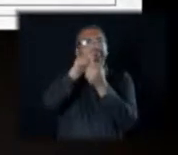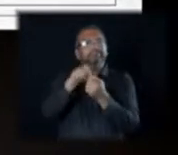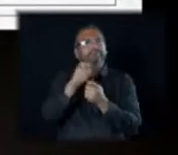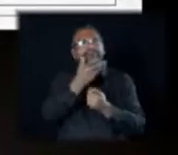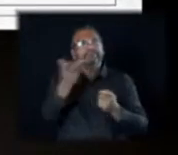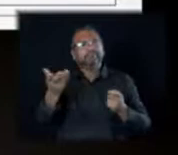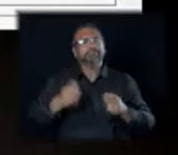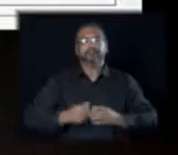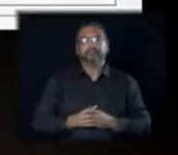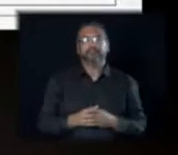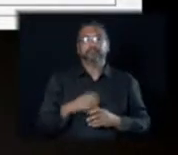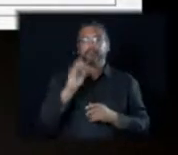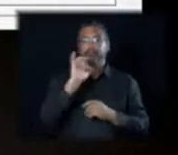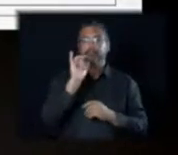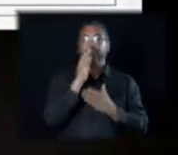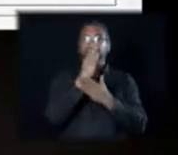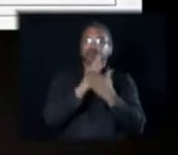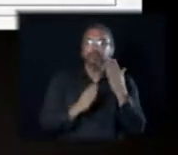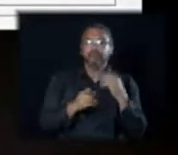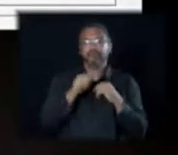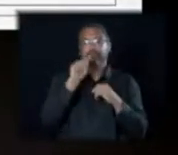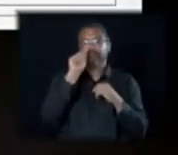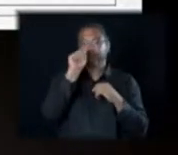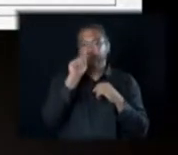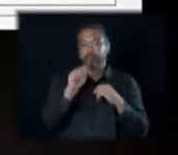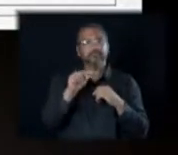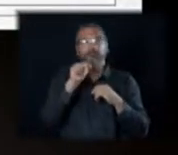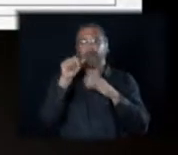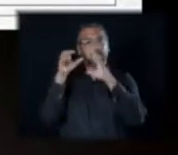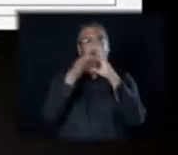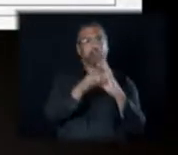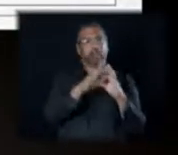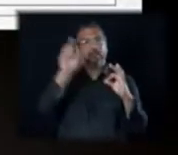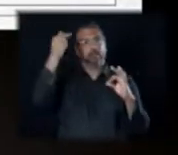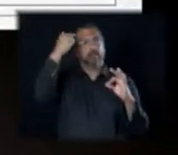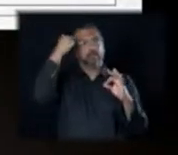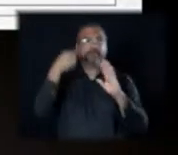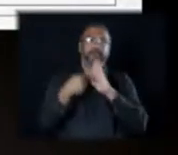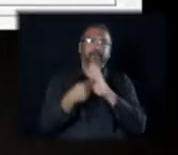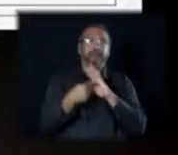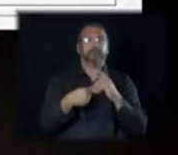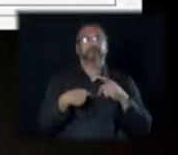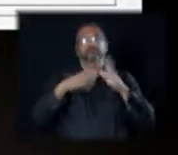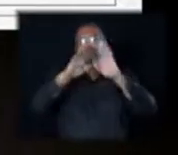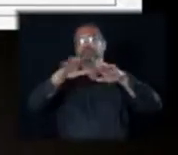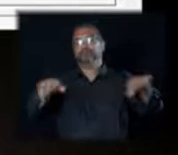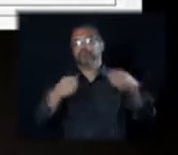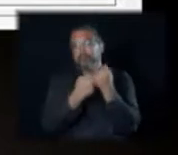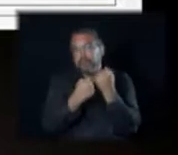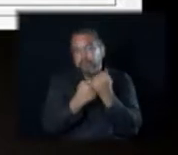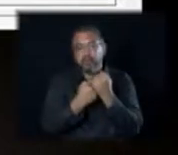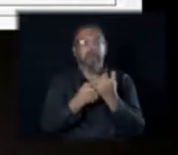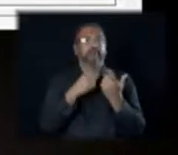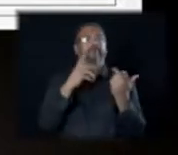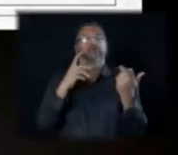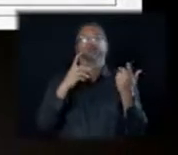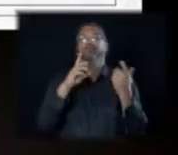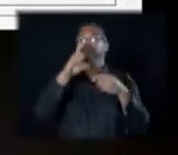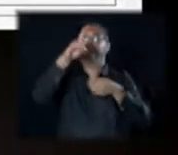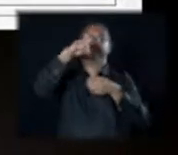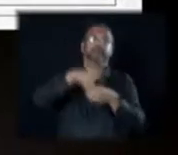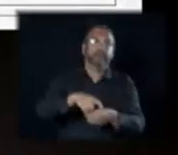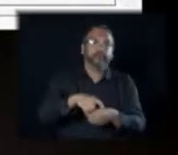para propósitos específicos, y algunos de custodia que no pertenecen al gobierno, que son a